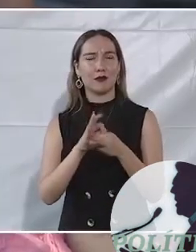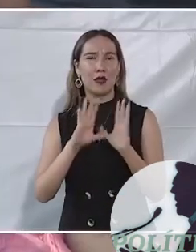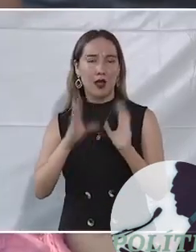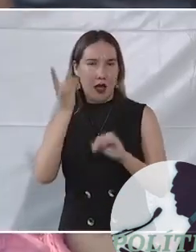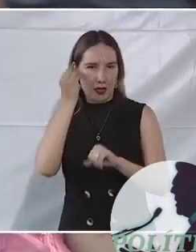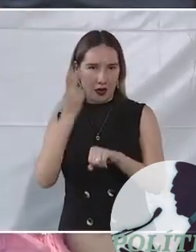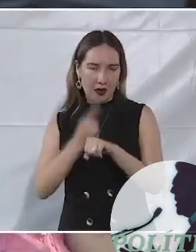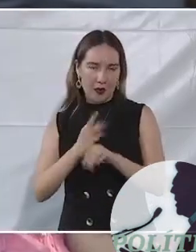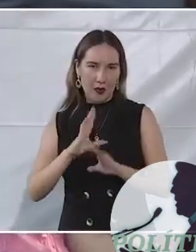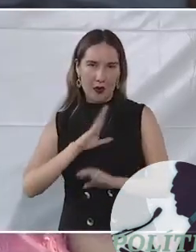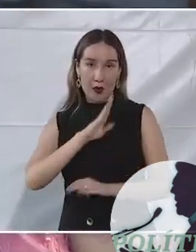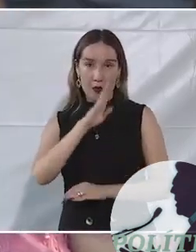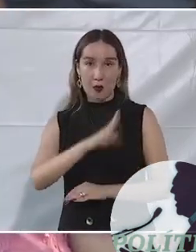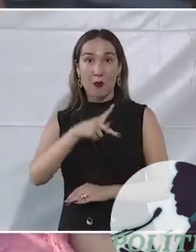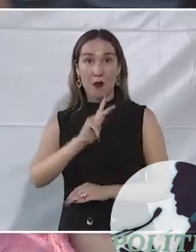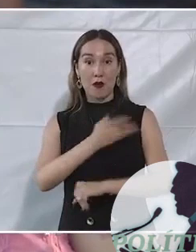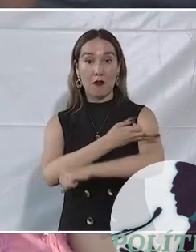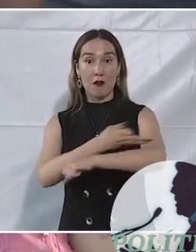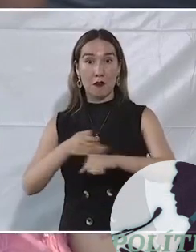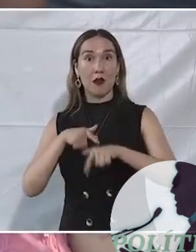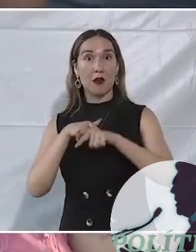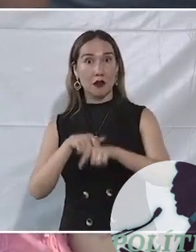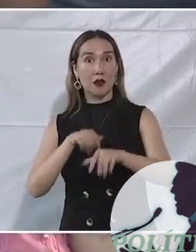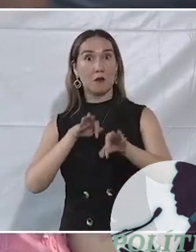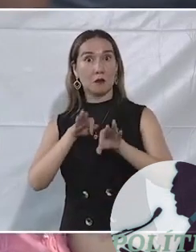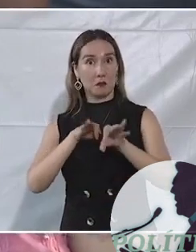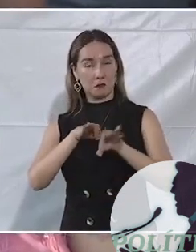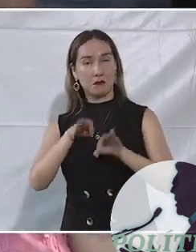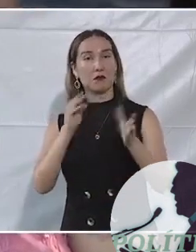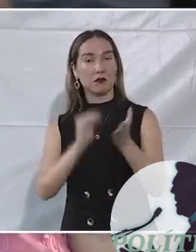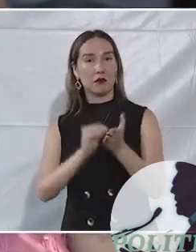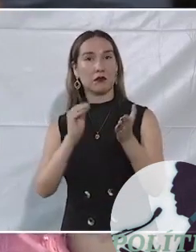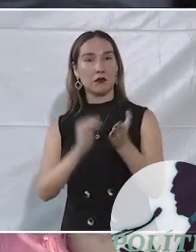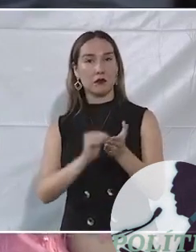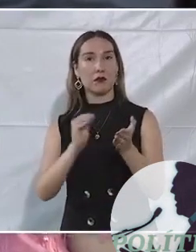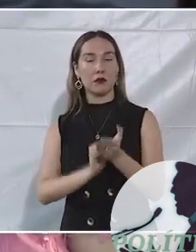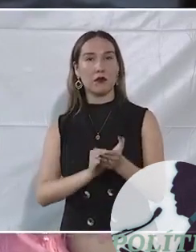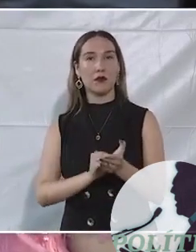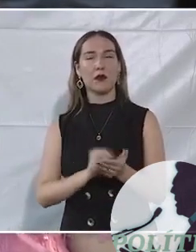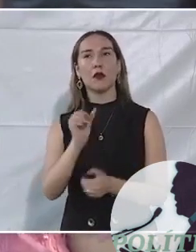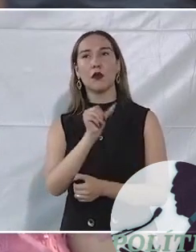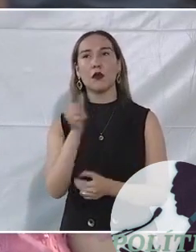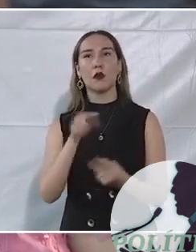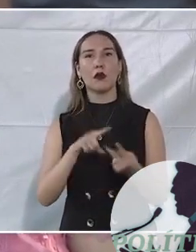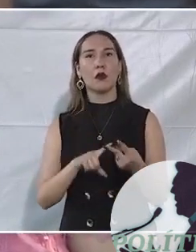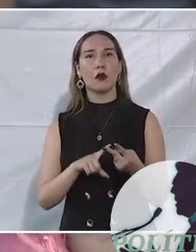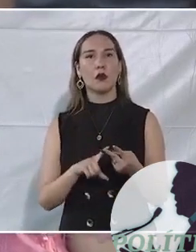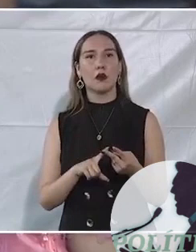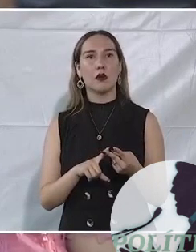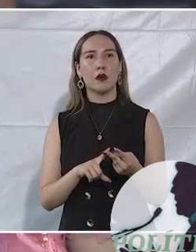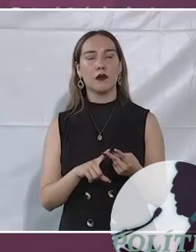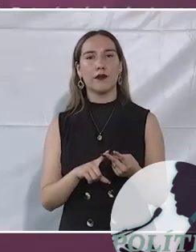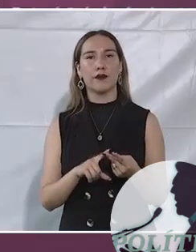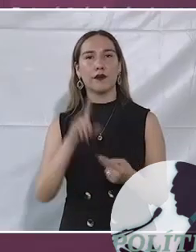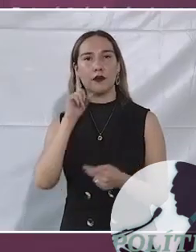sigue trabajando. Y de aquí es también originaria Rosa